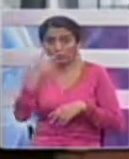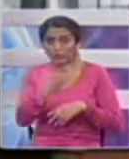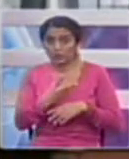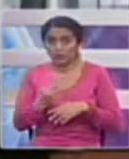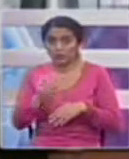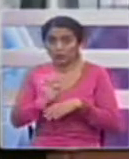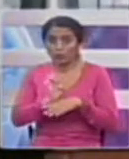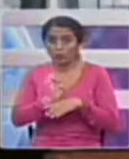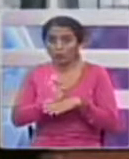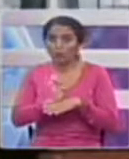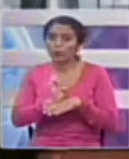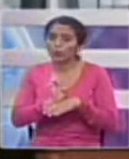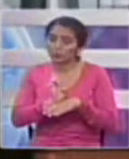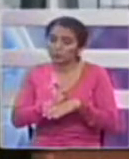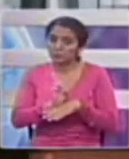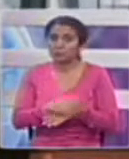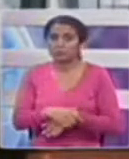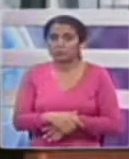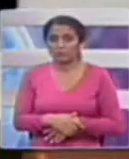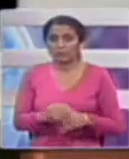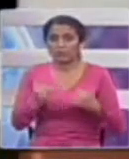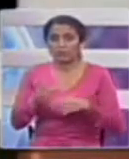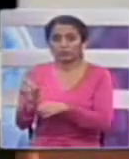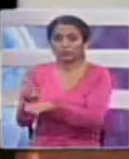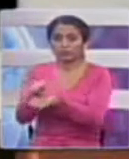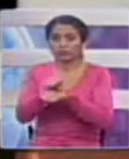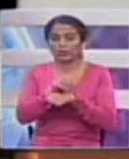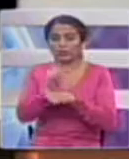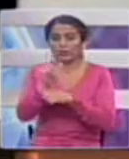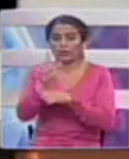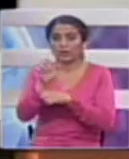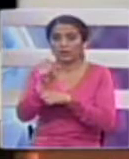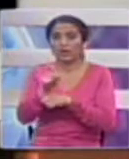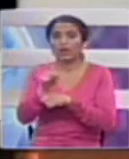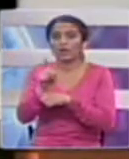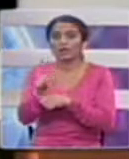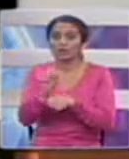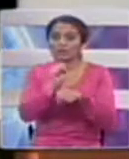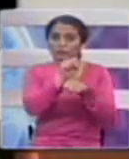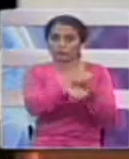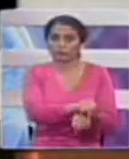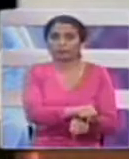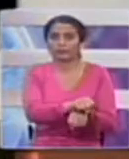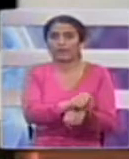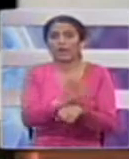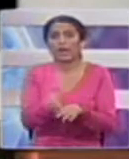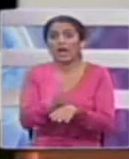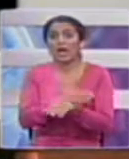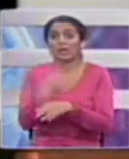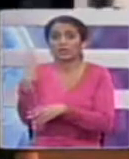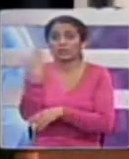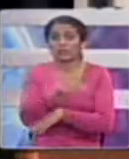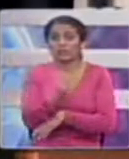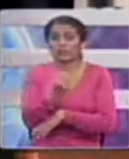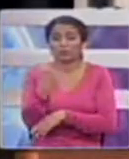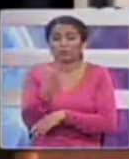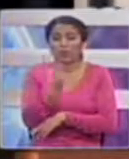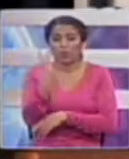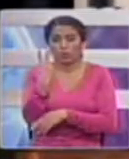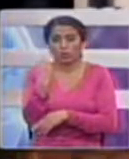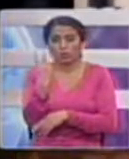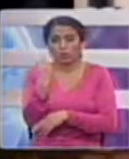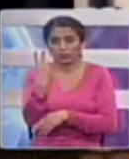de corrupción de Petroecuador tiene detenido a Alex B., quien en empresas offshore recibió $12 millones. Parte de